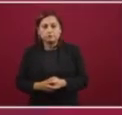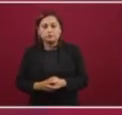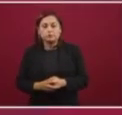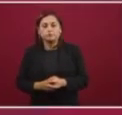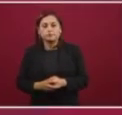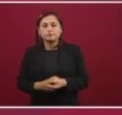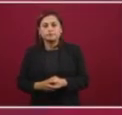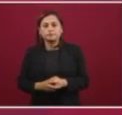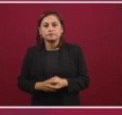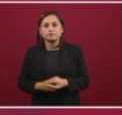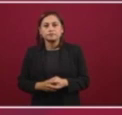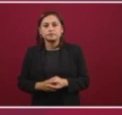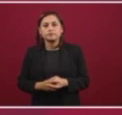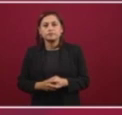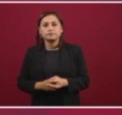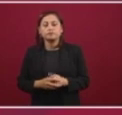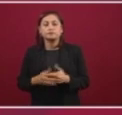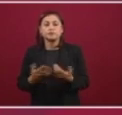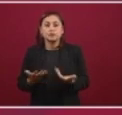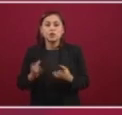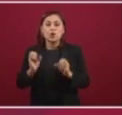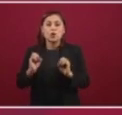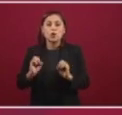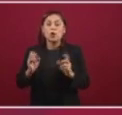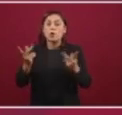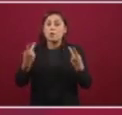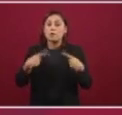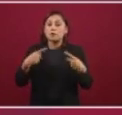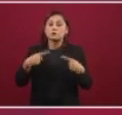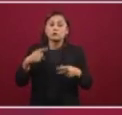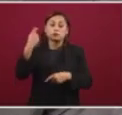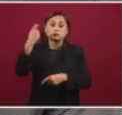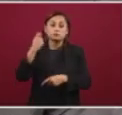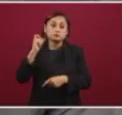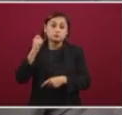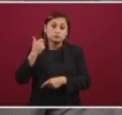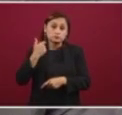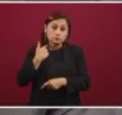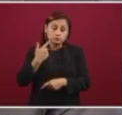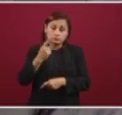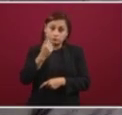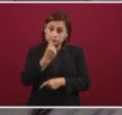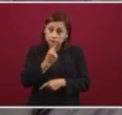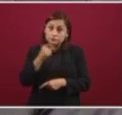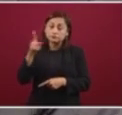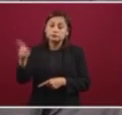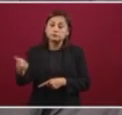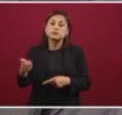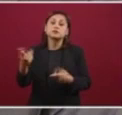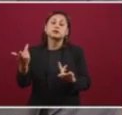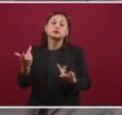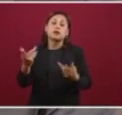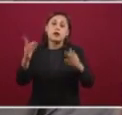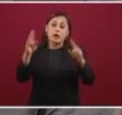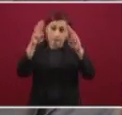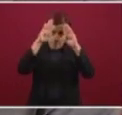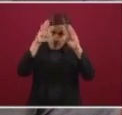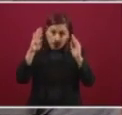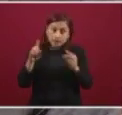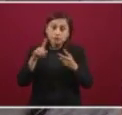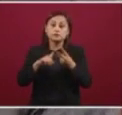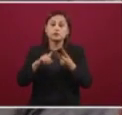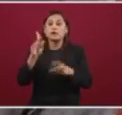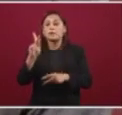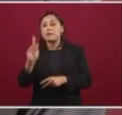vamos a decir, del pie veterano, del ejército, de la marina, de la Policía Federal.